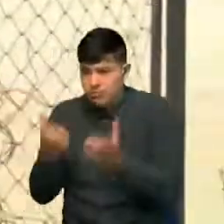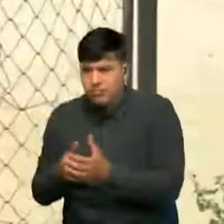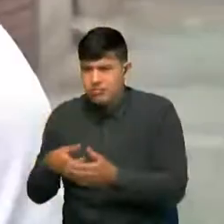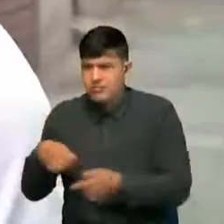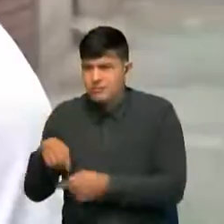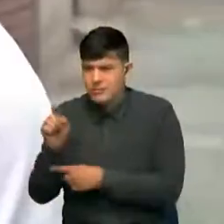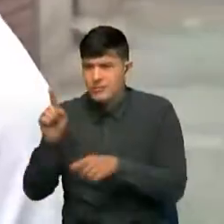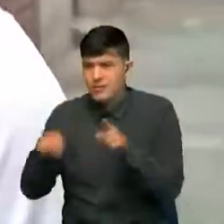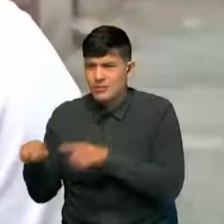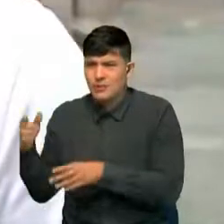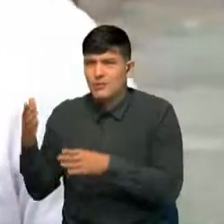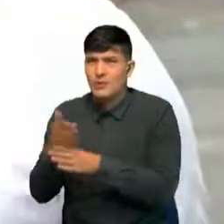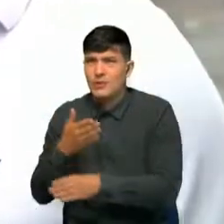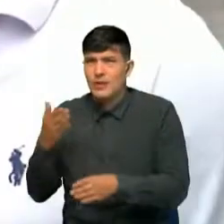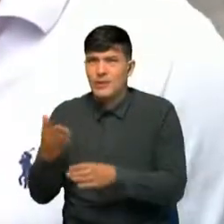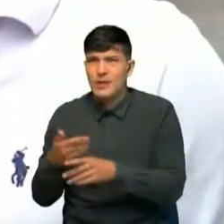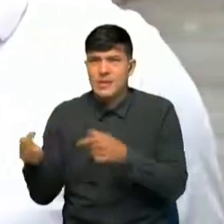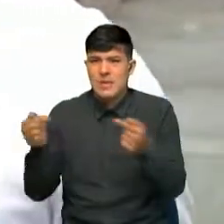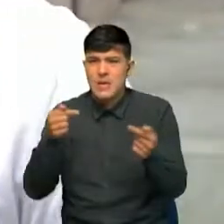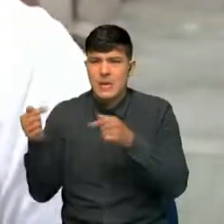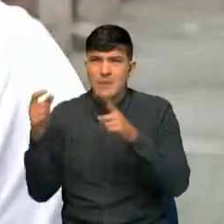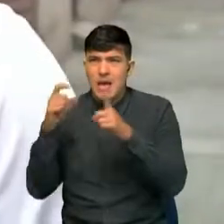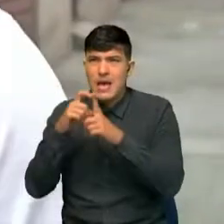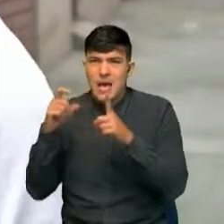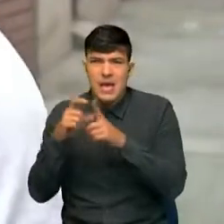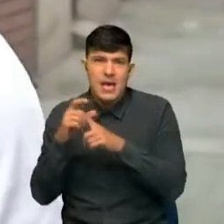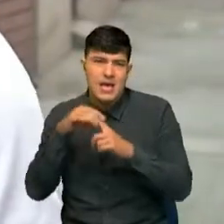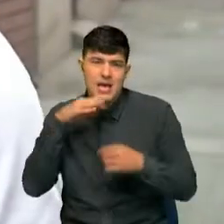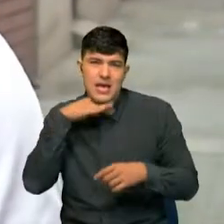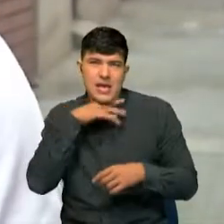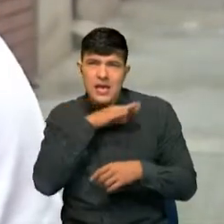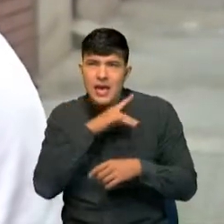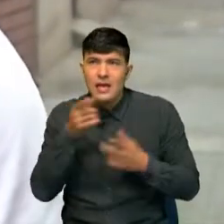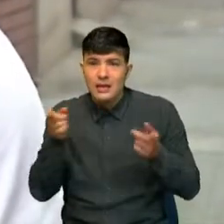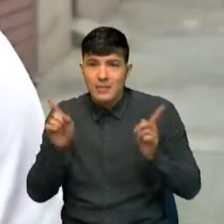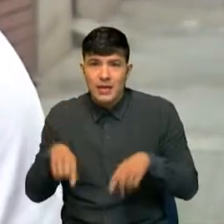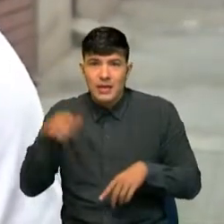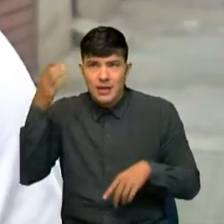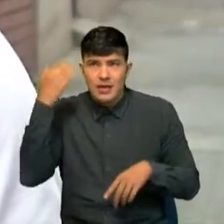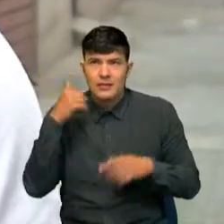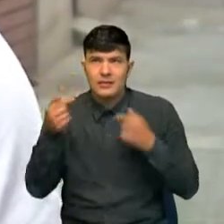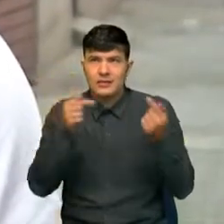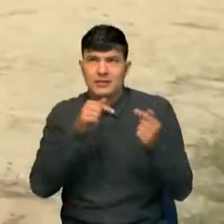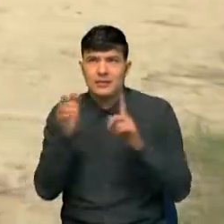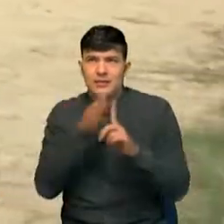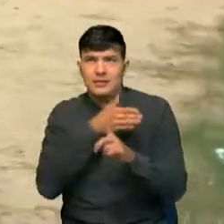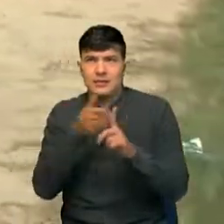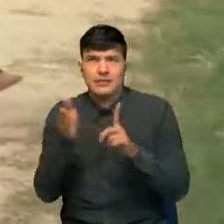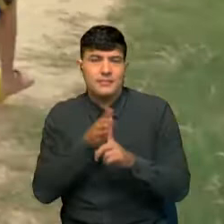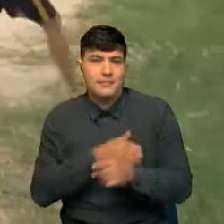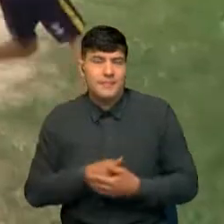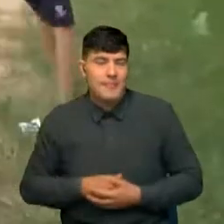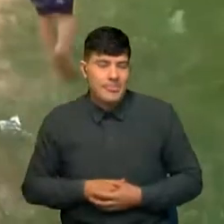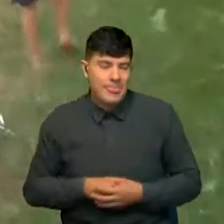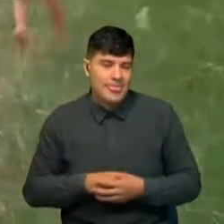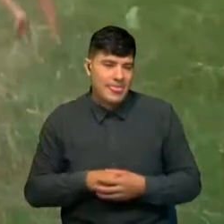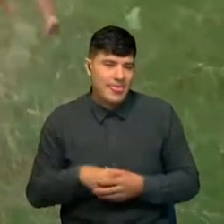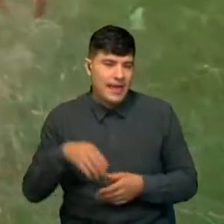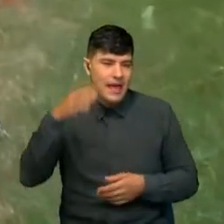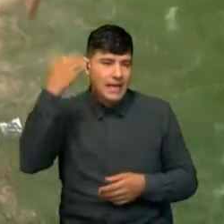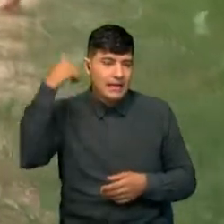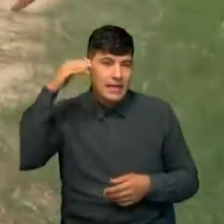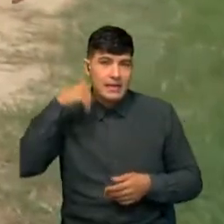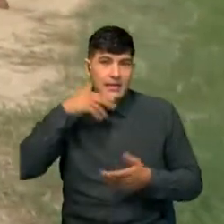presentan cruce de palabras ahí, incluso han pasado a problemas más graves. A pesar que se han